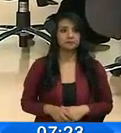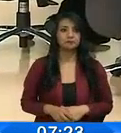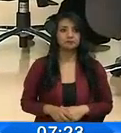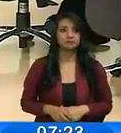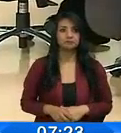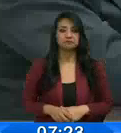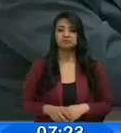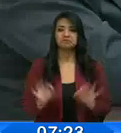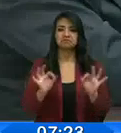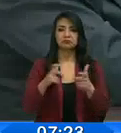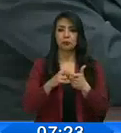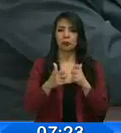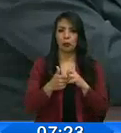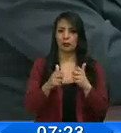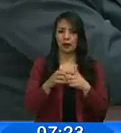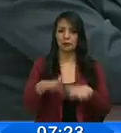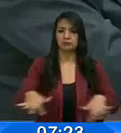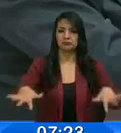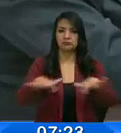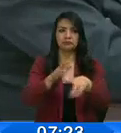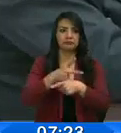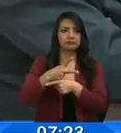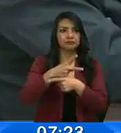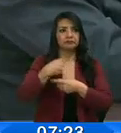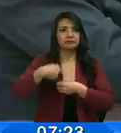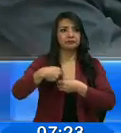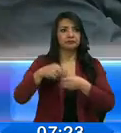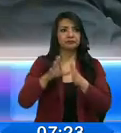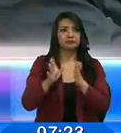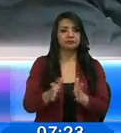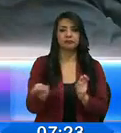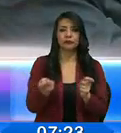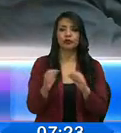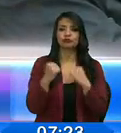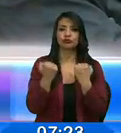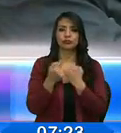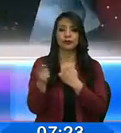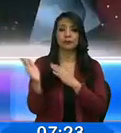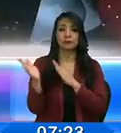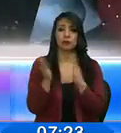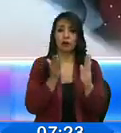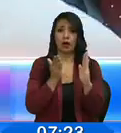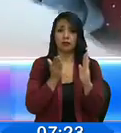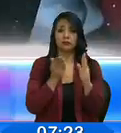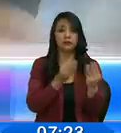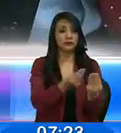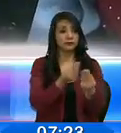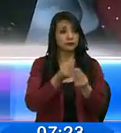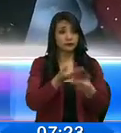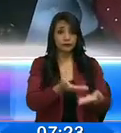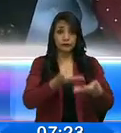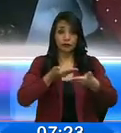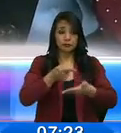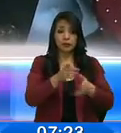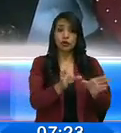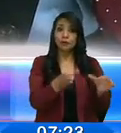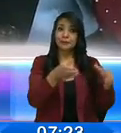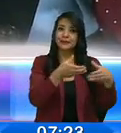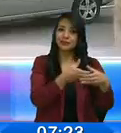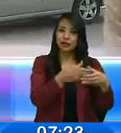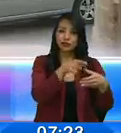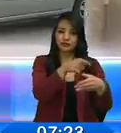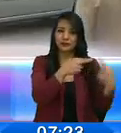existieron reparos desde el Pleno del Consejo de Participación Ciudadana y Control Social Transitorio al informe presentado por la Comisión